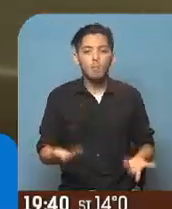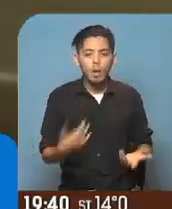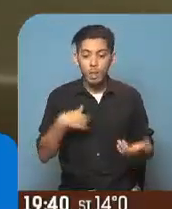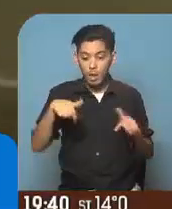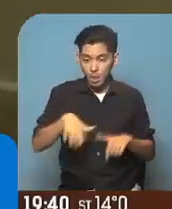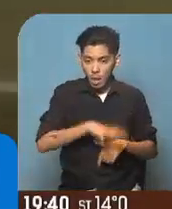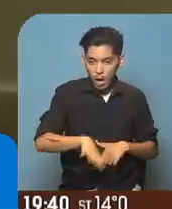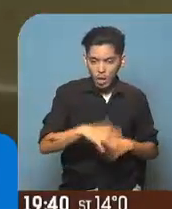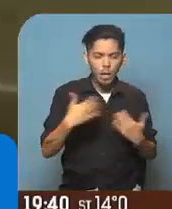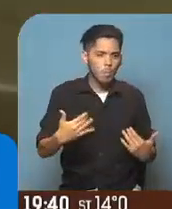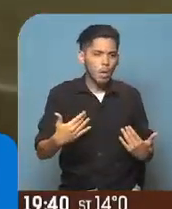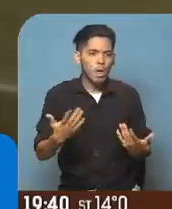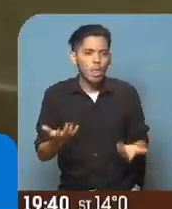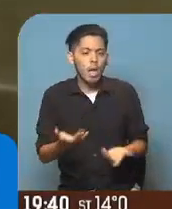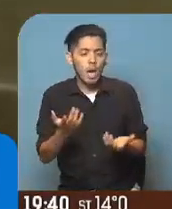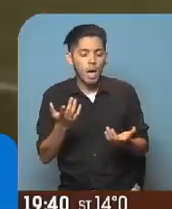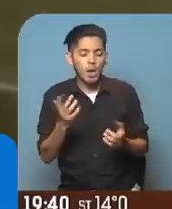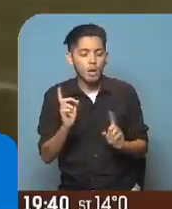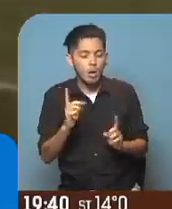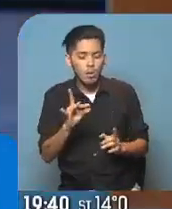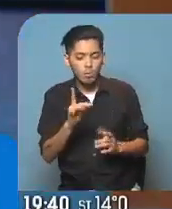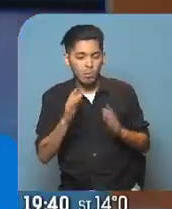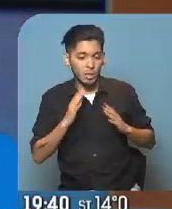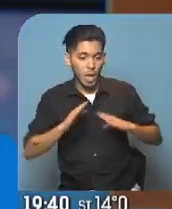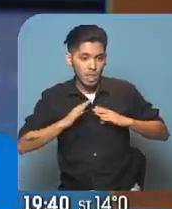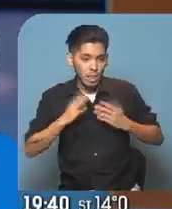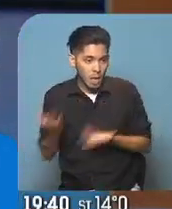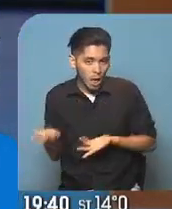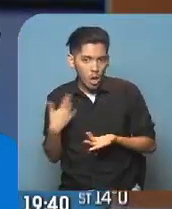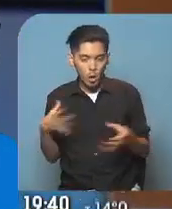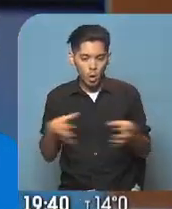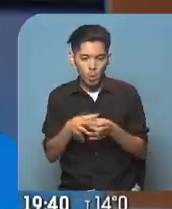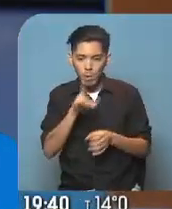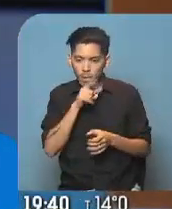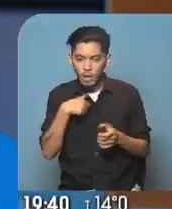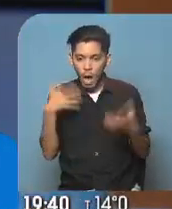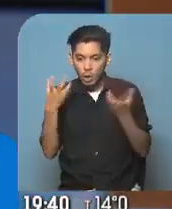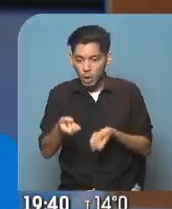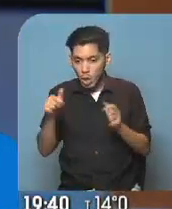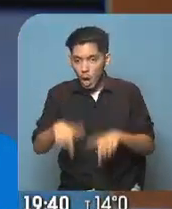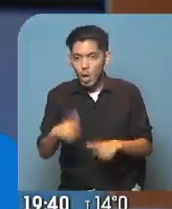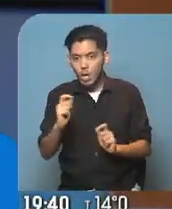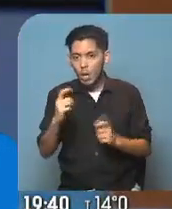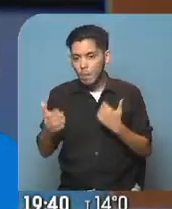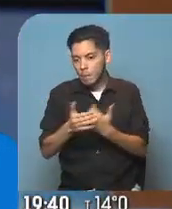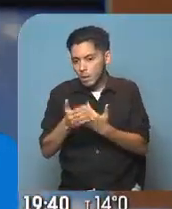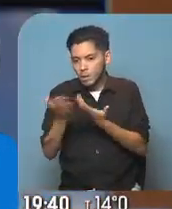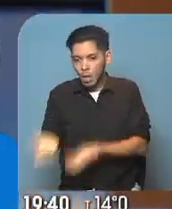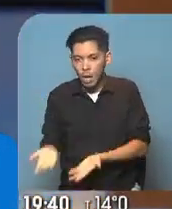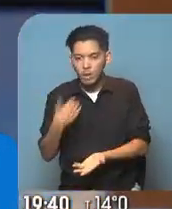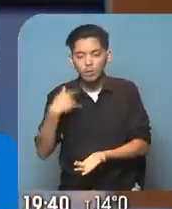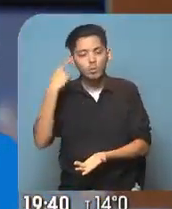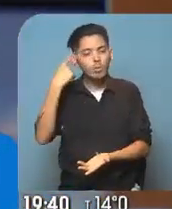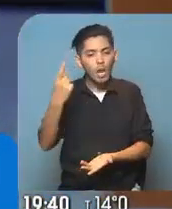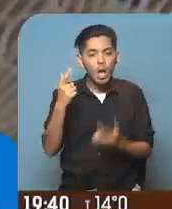aquí y no o que puede hacer un entrenador digamos porque el cuerpo técnico con todos los ayudantes son los que hoy están más cercas yo creo que